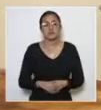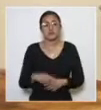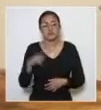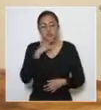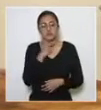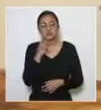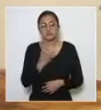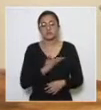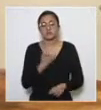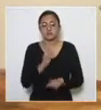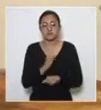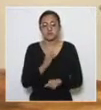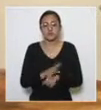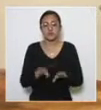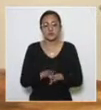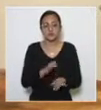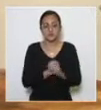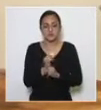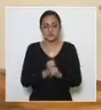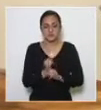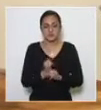anunciar una línea de investigación.